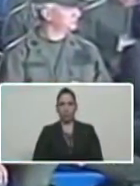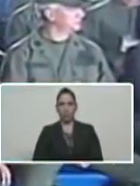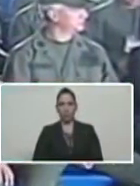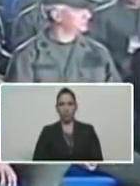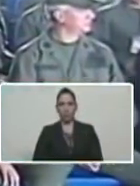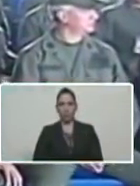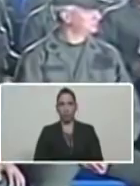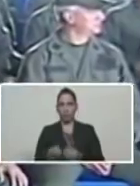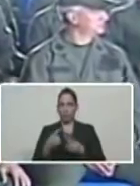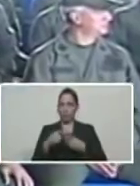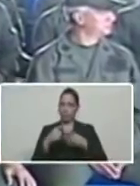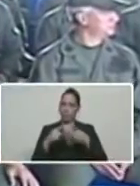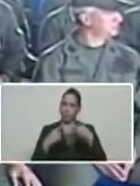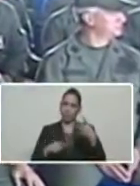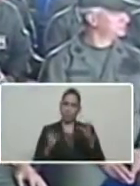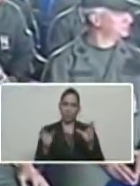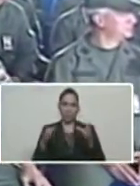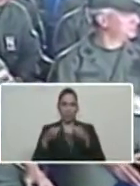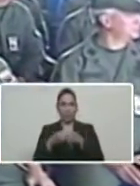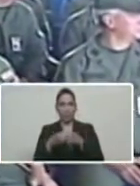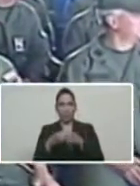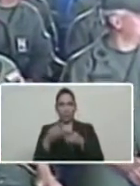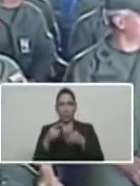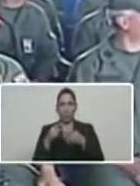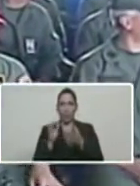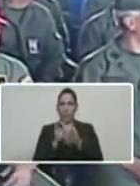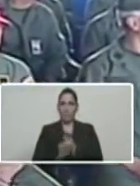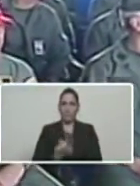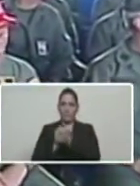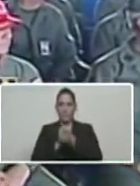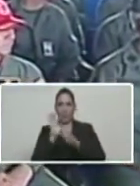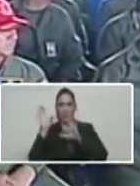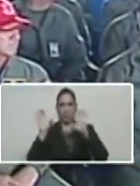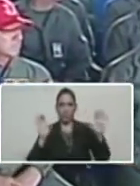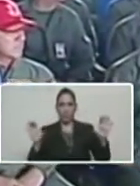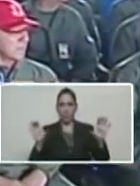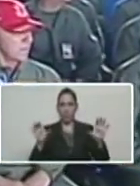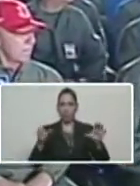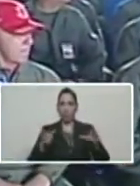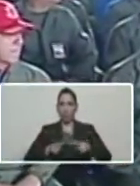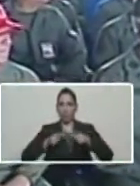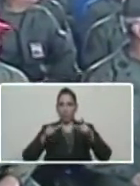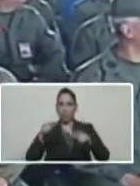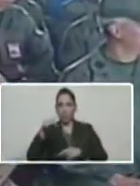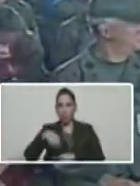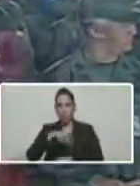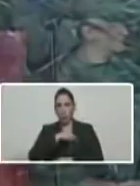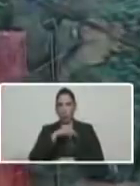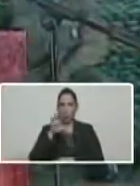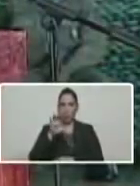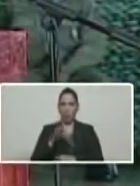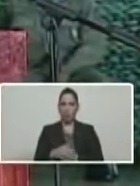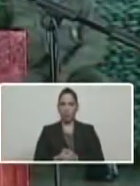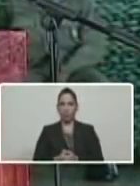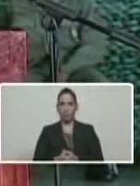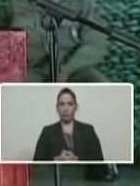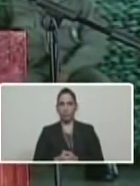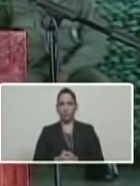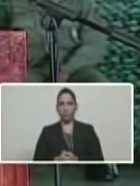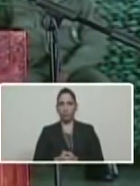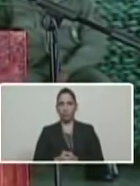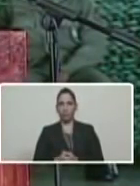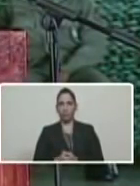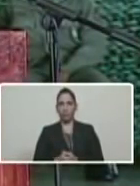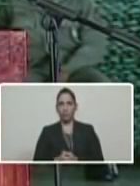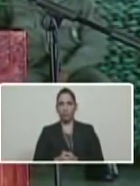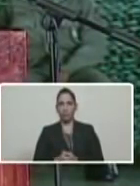Señores agregados militares, navales y aéreos de los países amigos acreditados en nuestro país. Distinguidos excomandantes generales de la